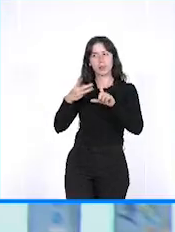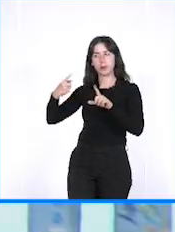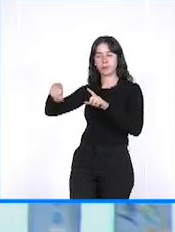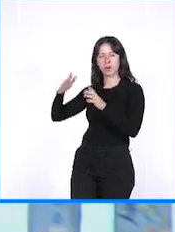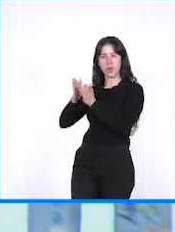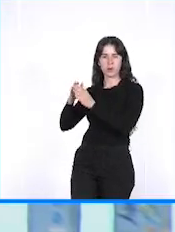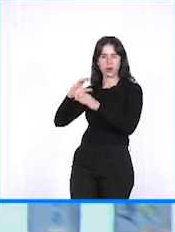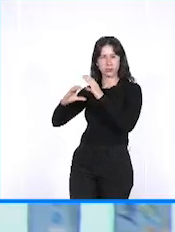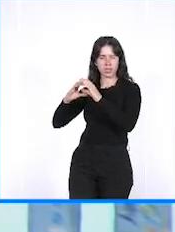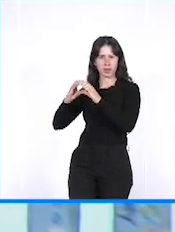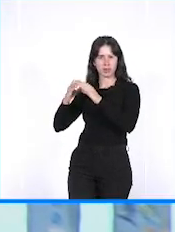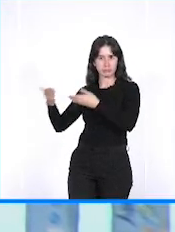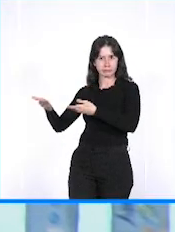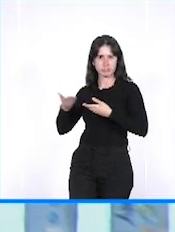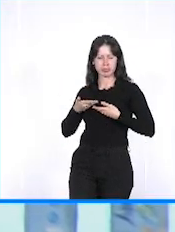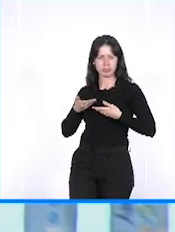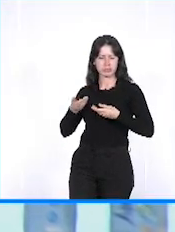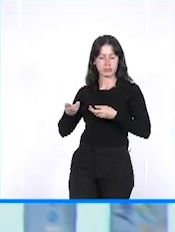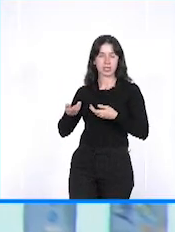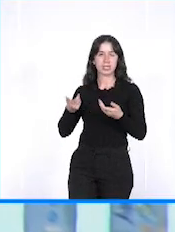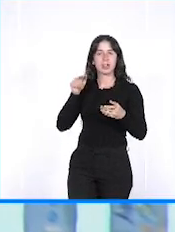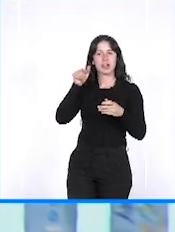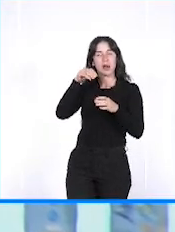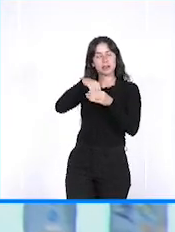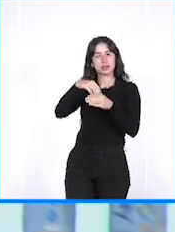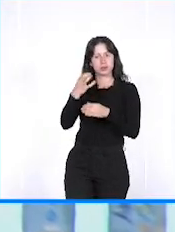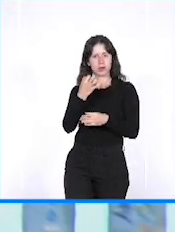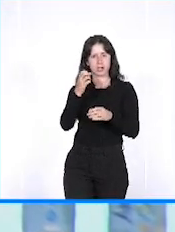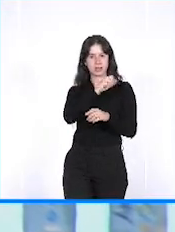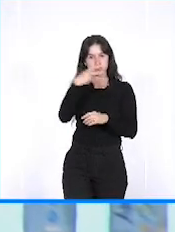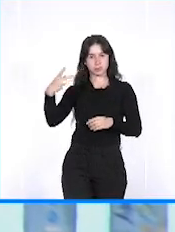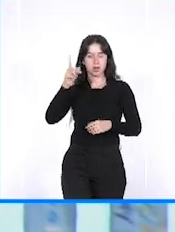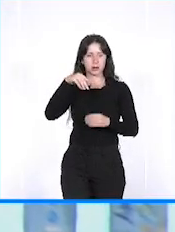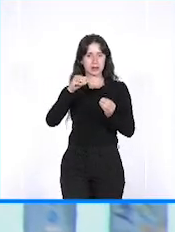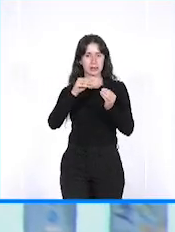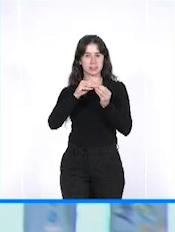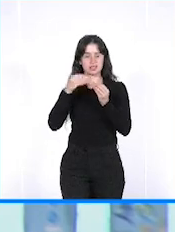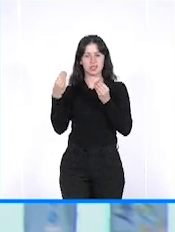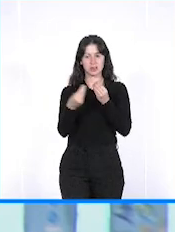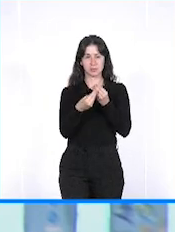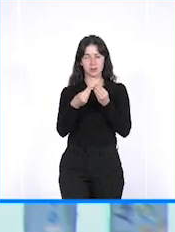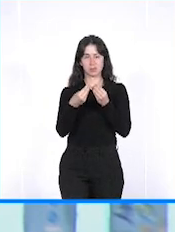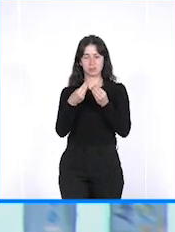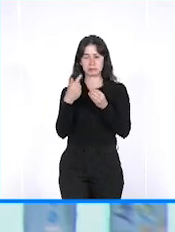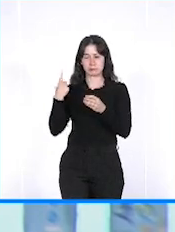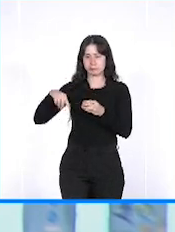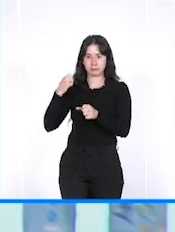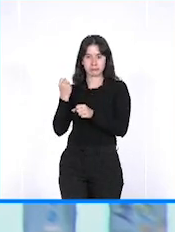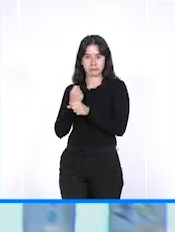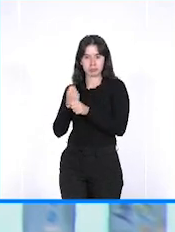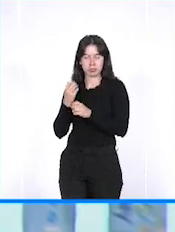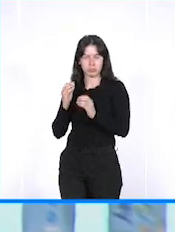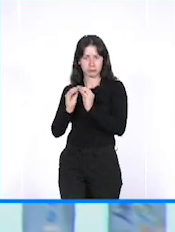comunicación pues Vais a tener tanto los resultados eh Como los distintos documentos que que estamos realizando No